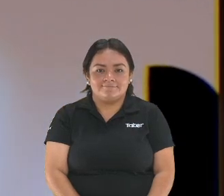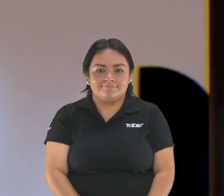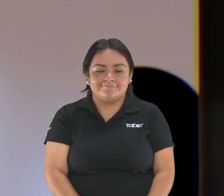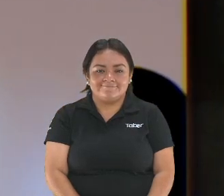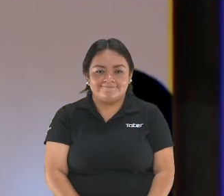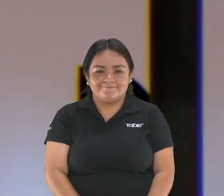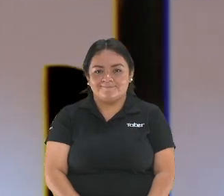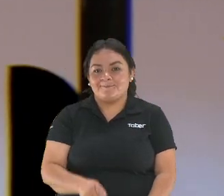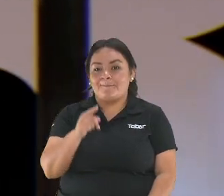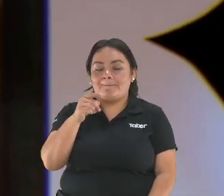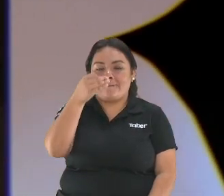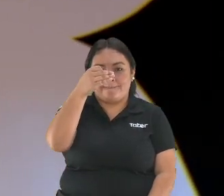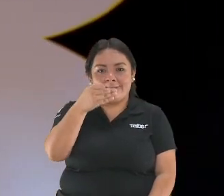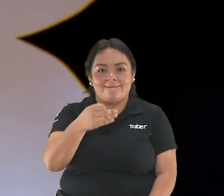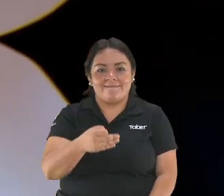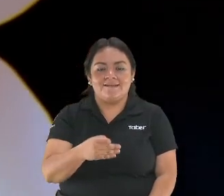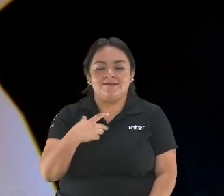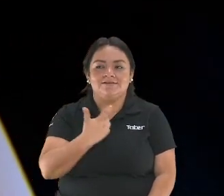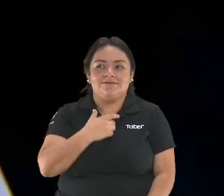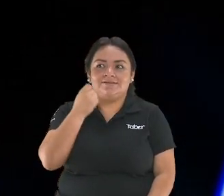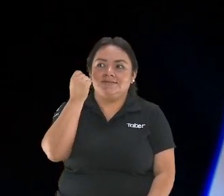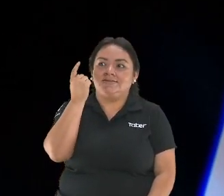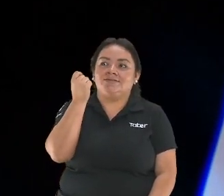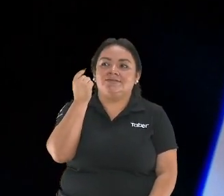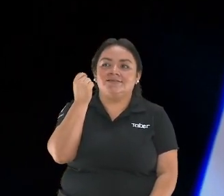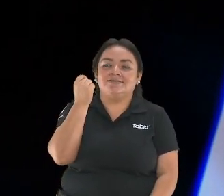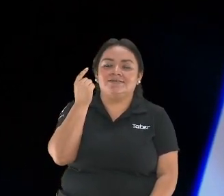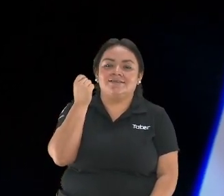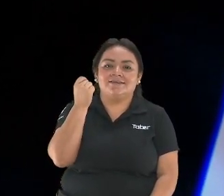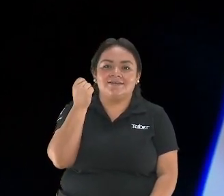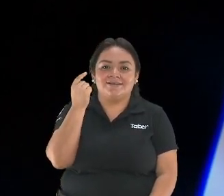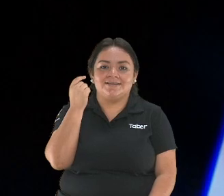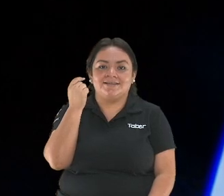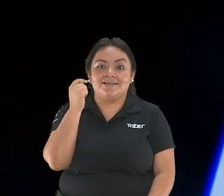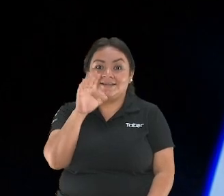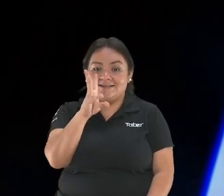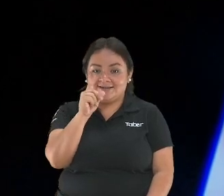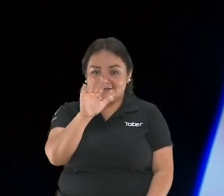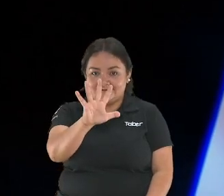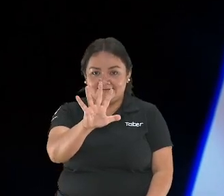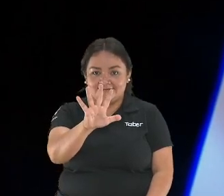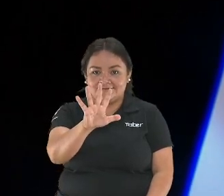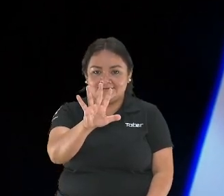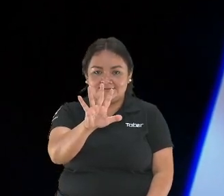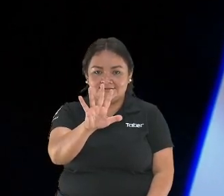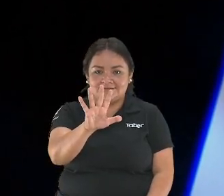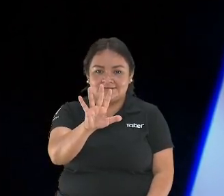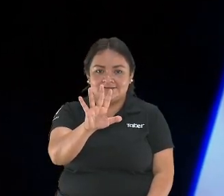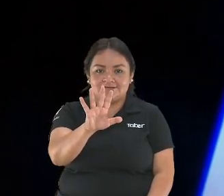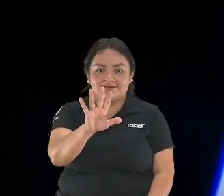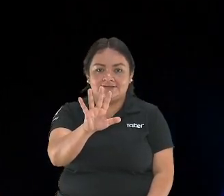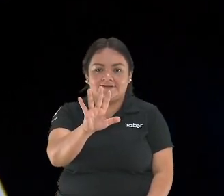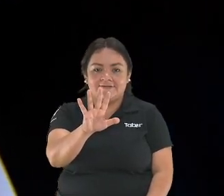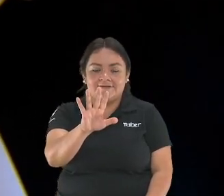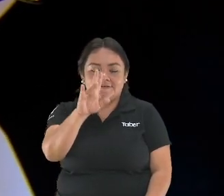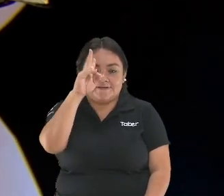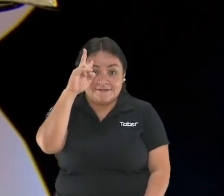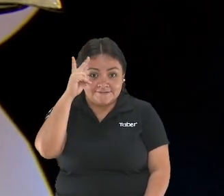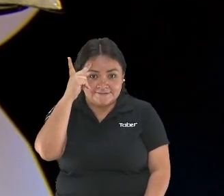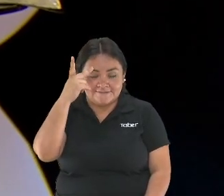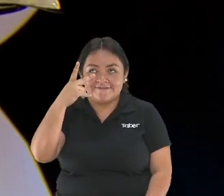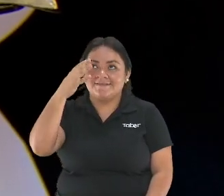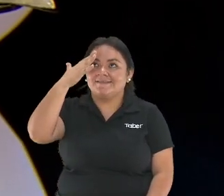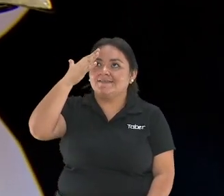y esa firmeza mi amado hermano nos hace entender algo número 5 significa